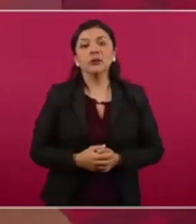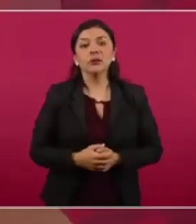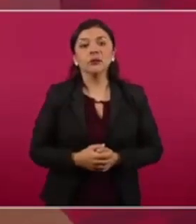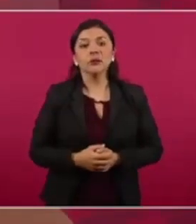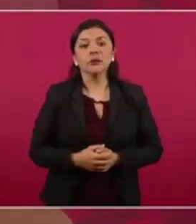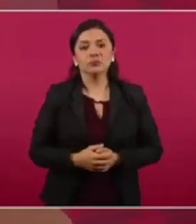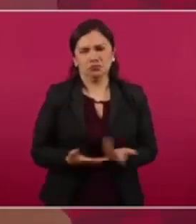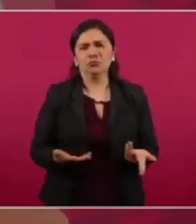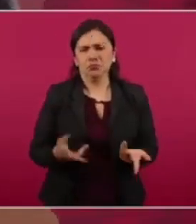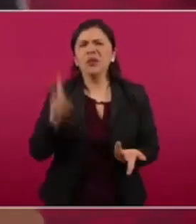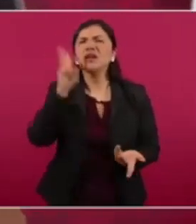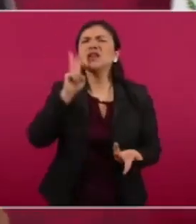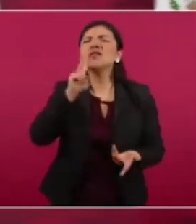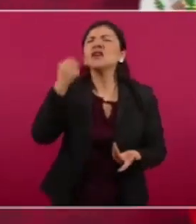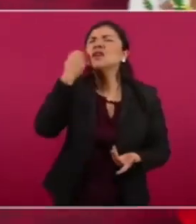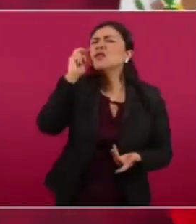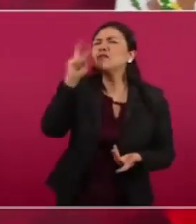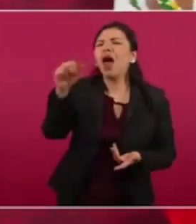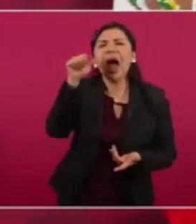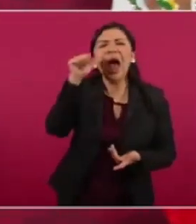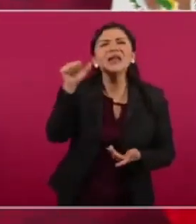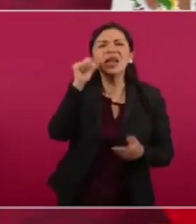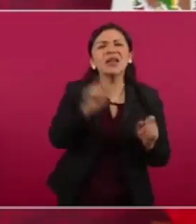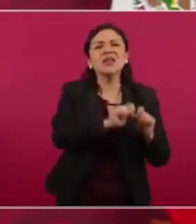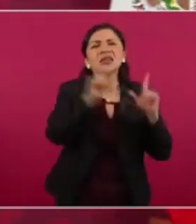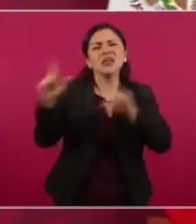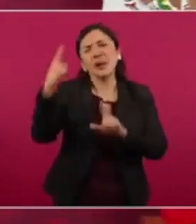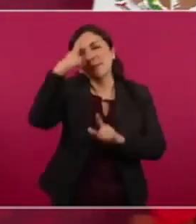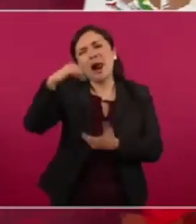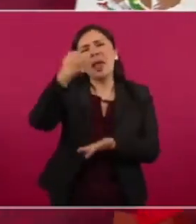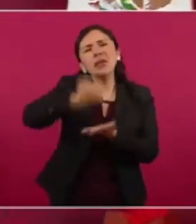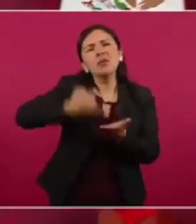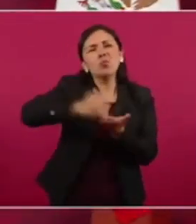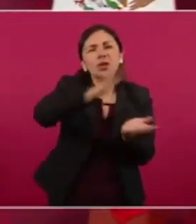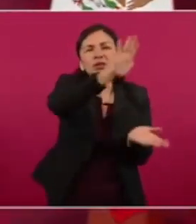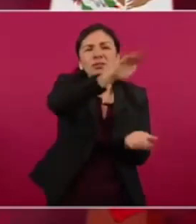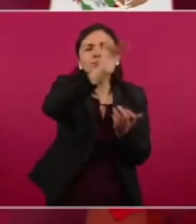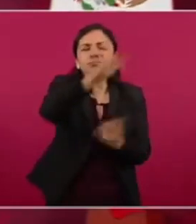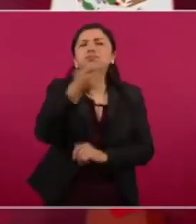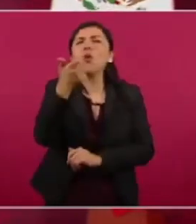A ver si no pones lo de ayer de recaudación.